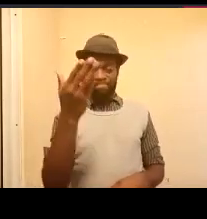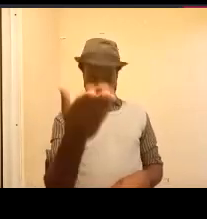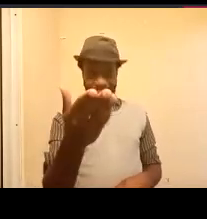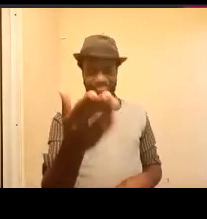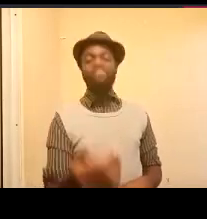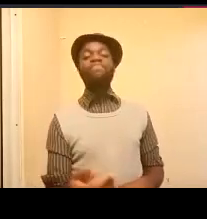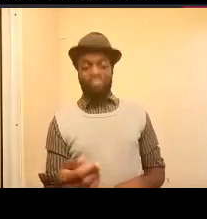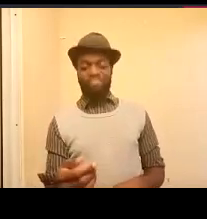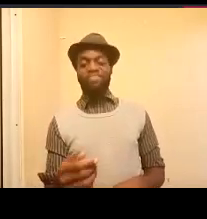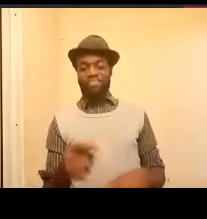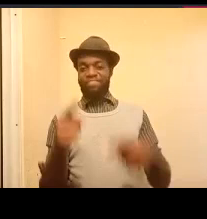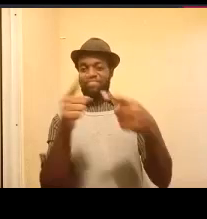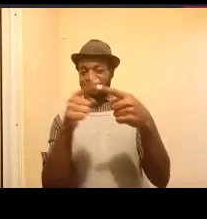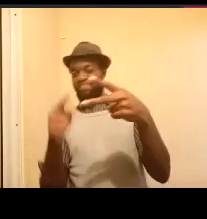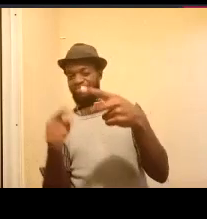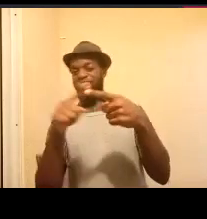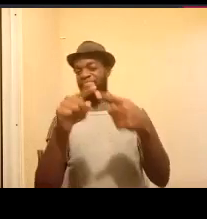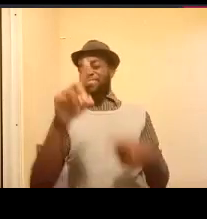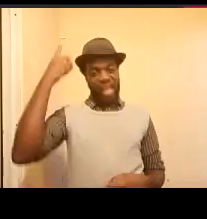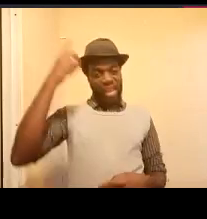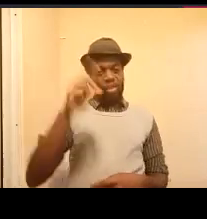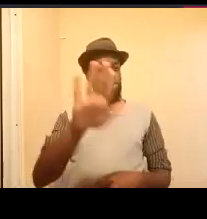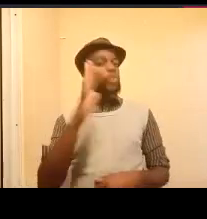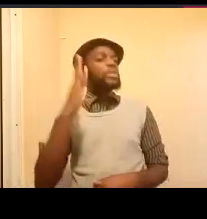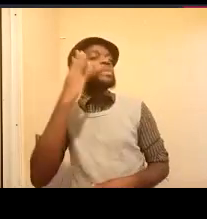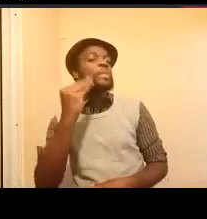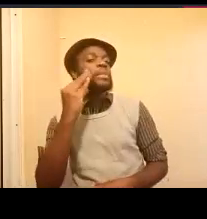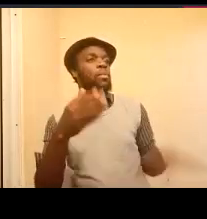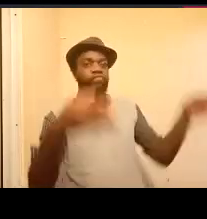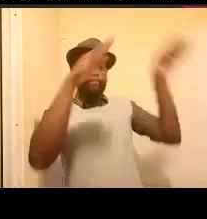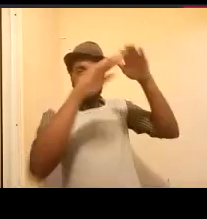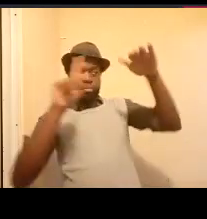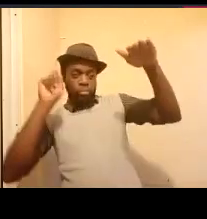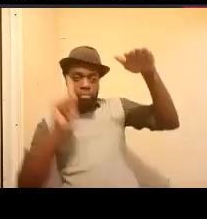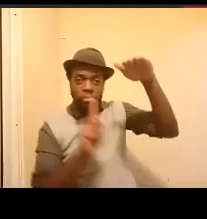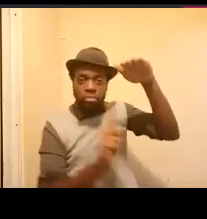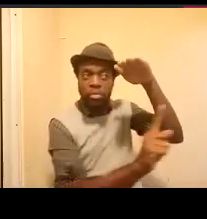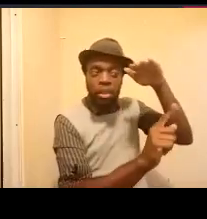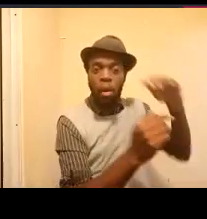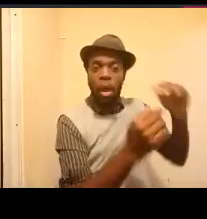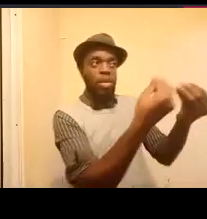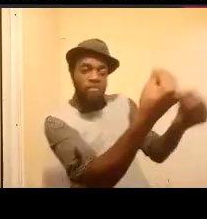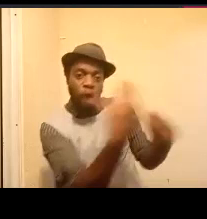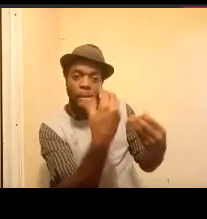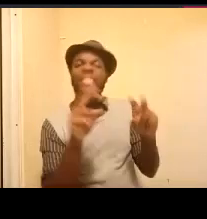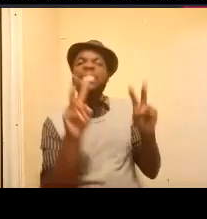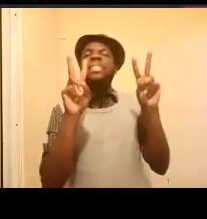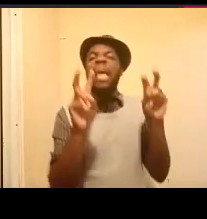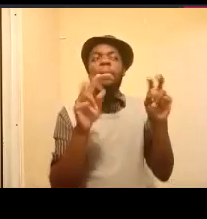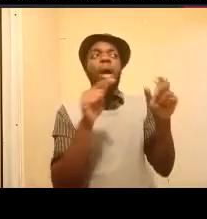entonces vamos a comenzar con Darío para que nos cuente su experiencia em, con los proveedores de